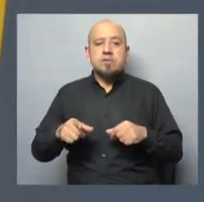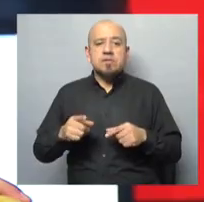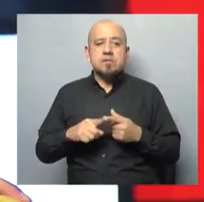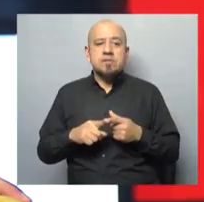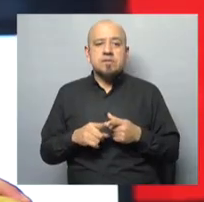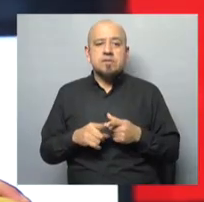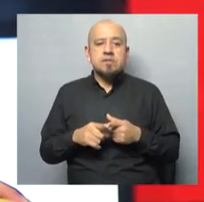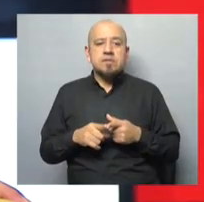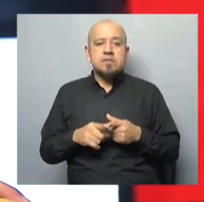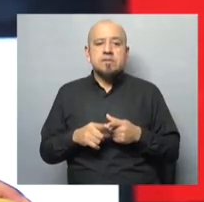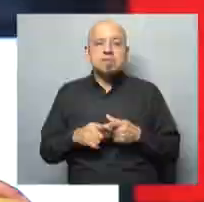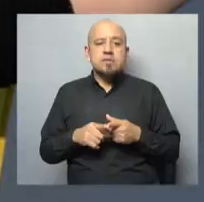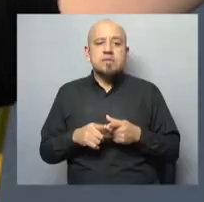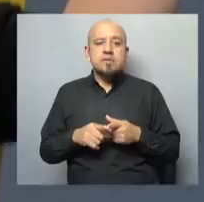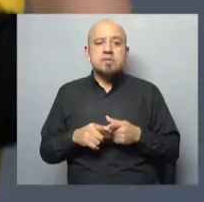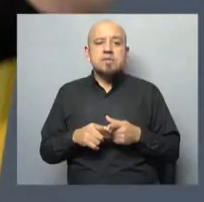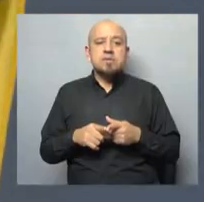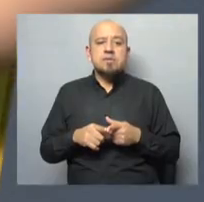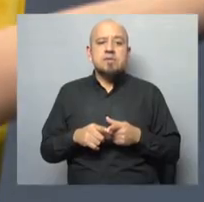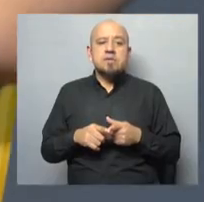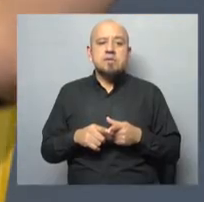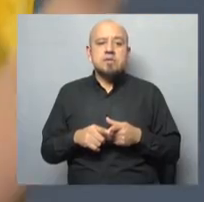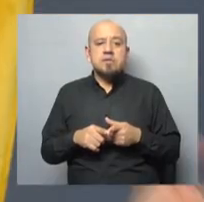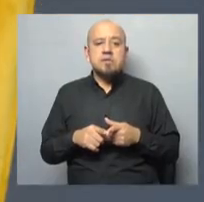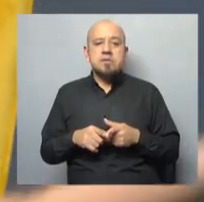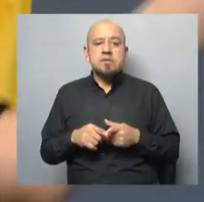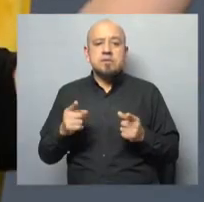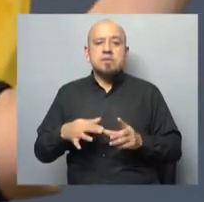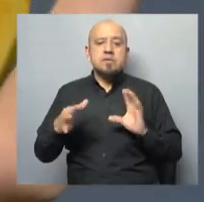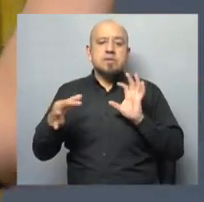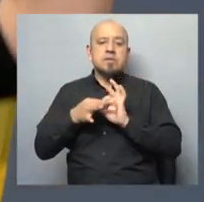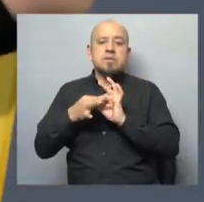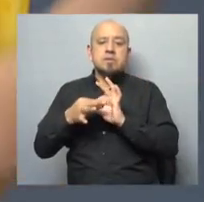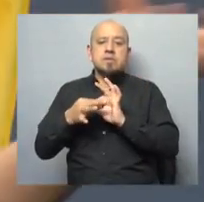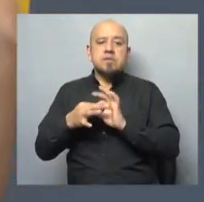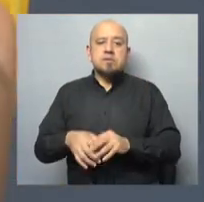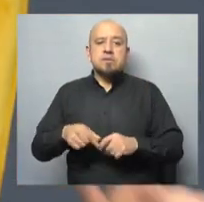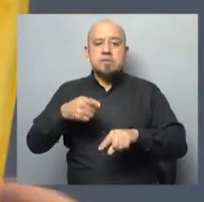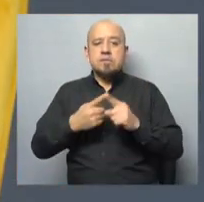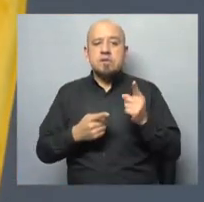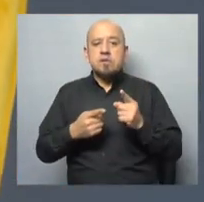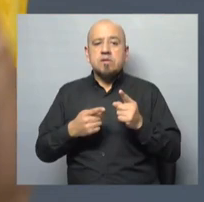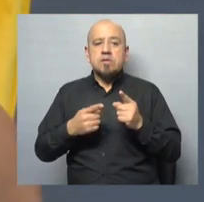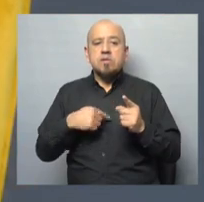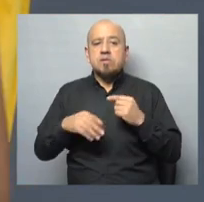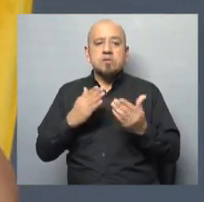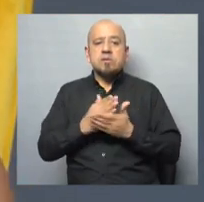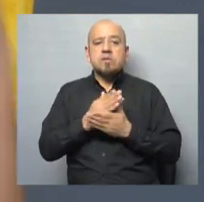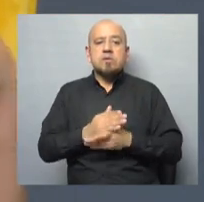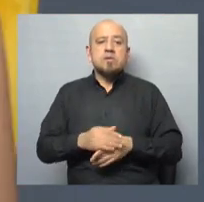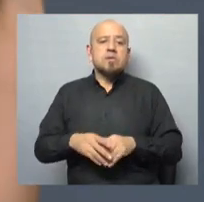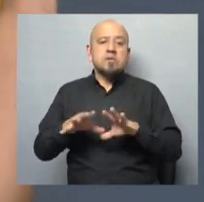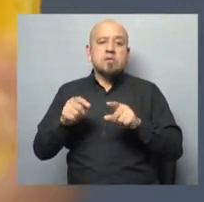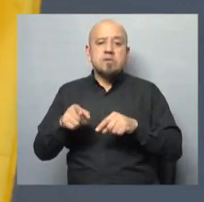no no no soy de flores pero hoy tengo un vínculo porque mi tía emitió vivían ahí toda la vida iba y